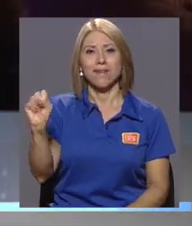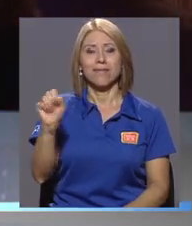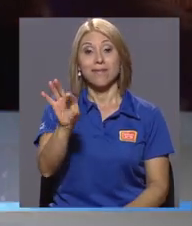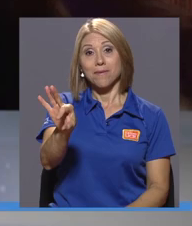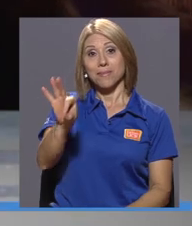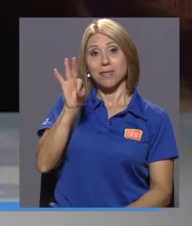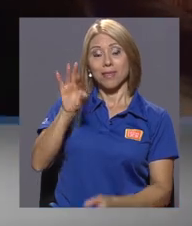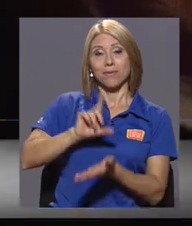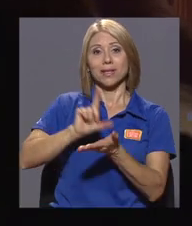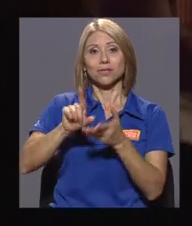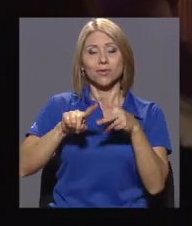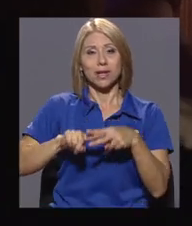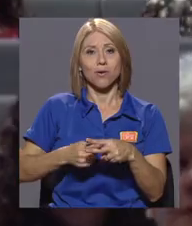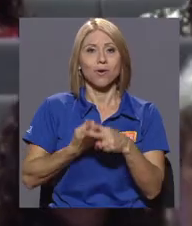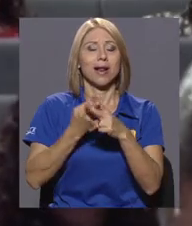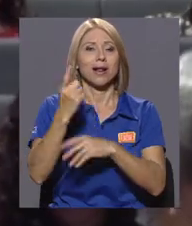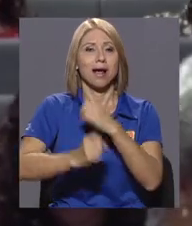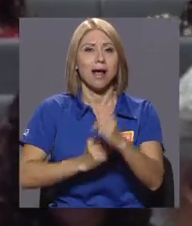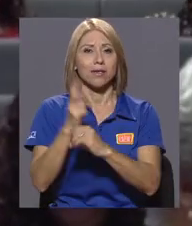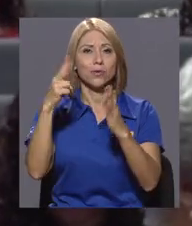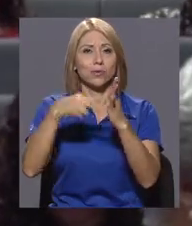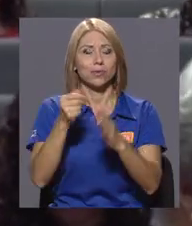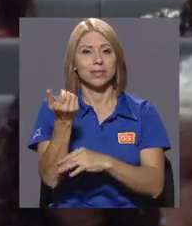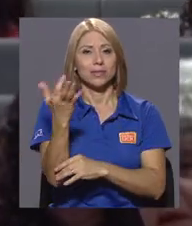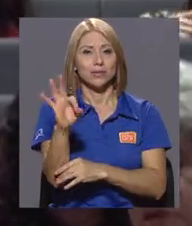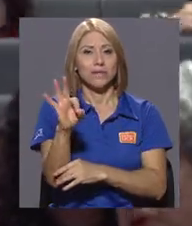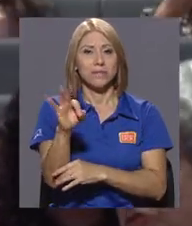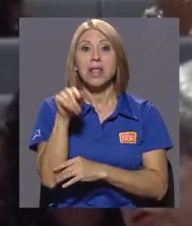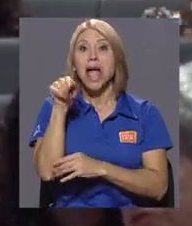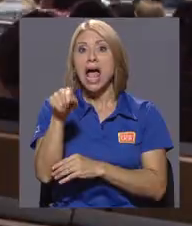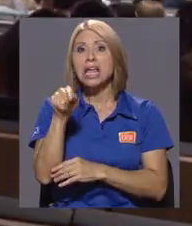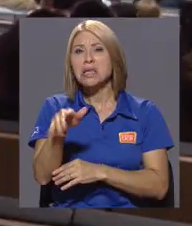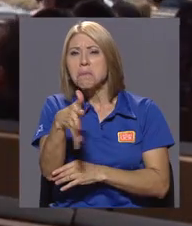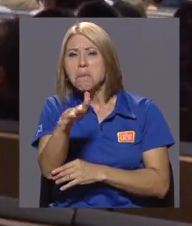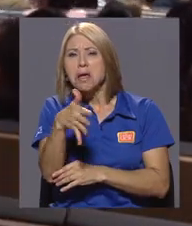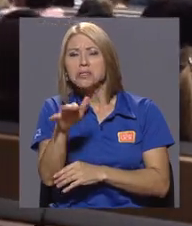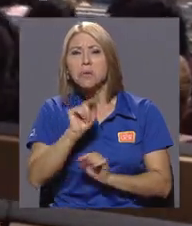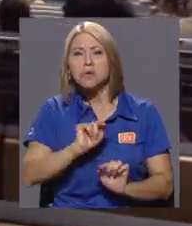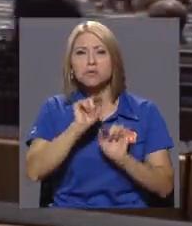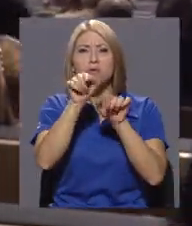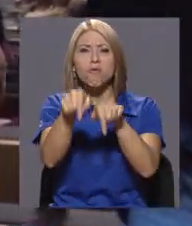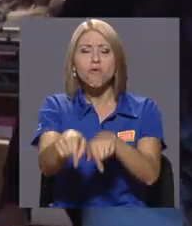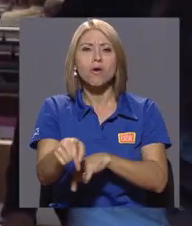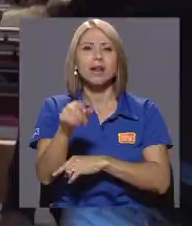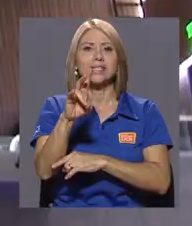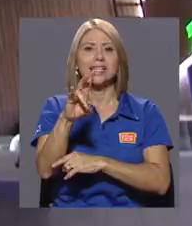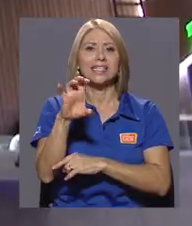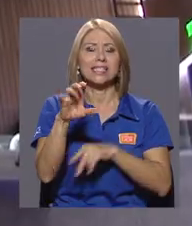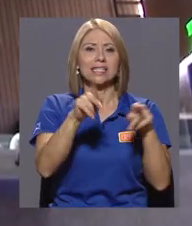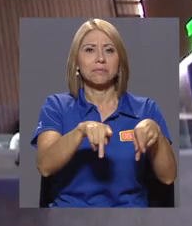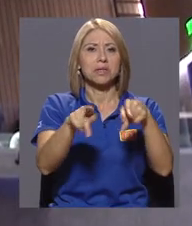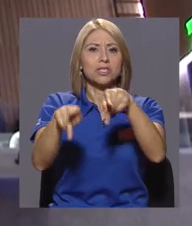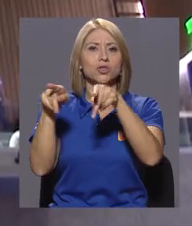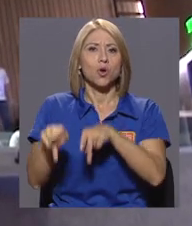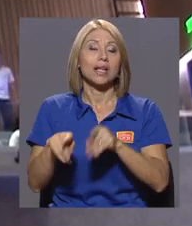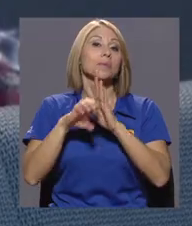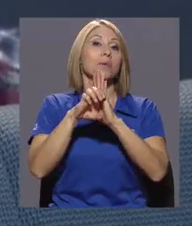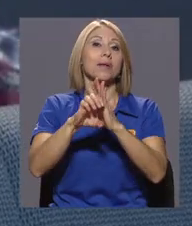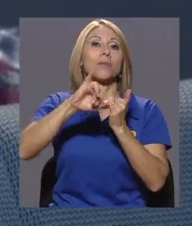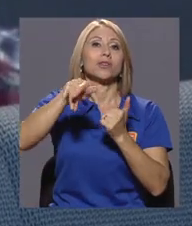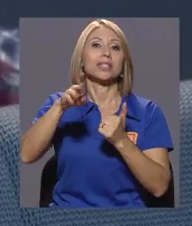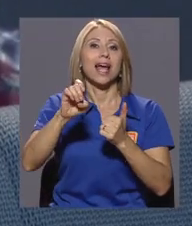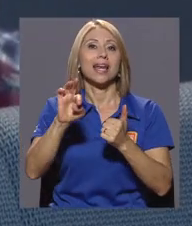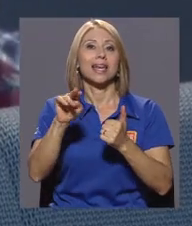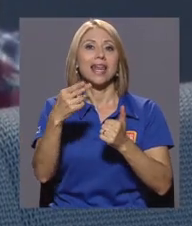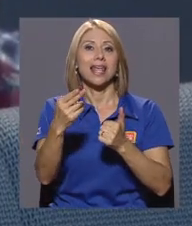ciclo lectivo 2019 al evento asistieron cerca de 700 personas entre ellas janet salguero